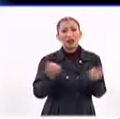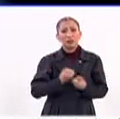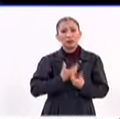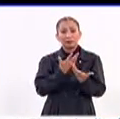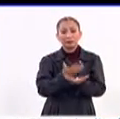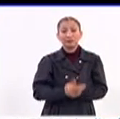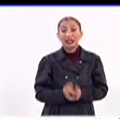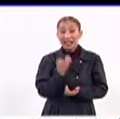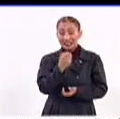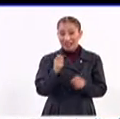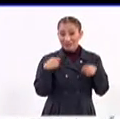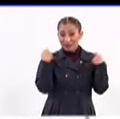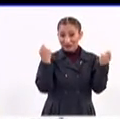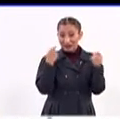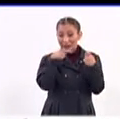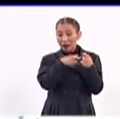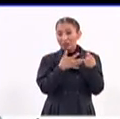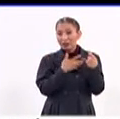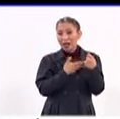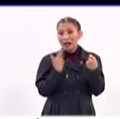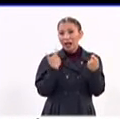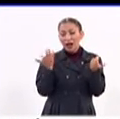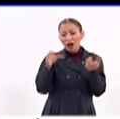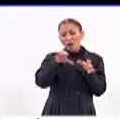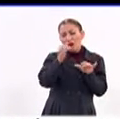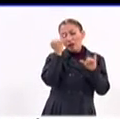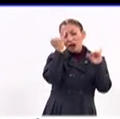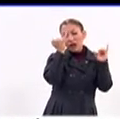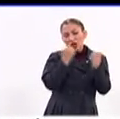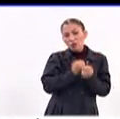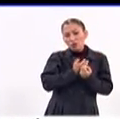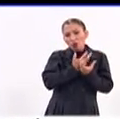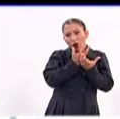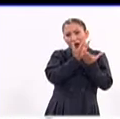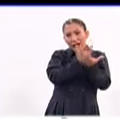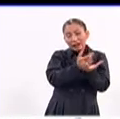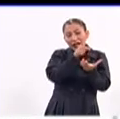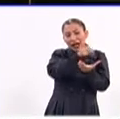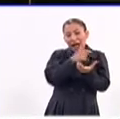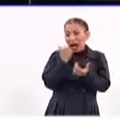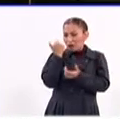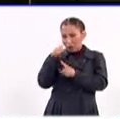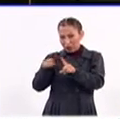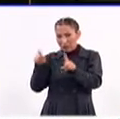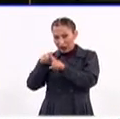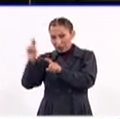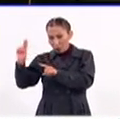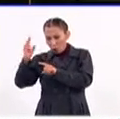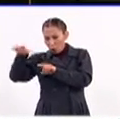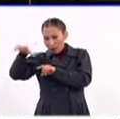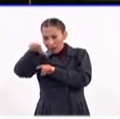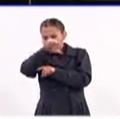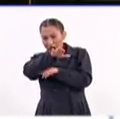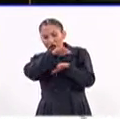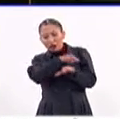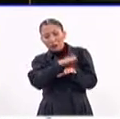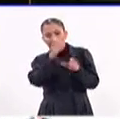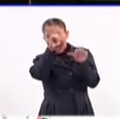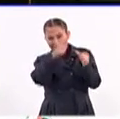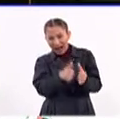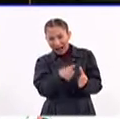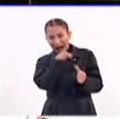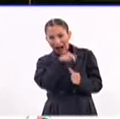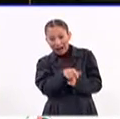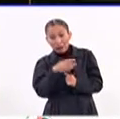poesía. Este festival cuenta con unas clínicas de imaginación poética en las que estudiantes de diversas universidades relacionadas con las